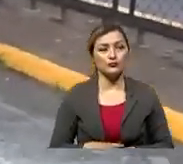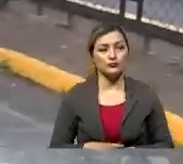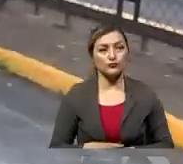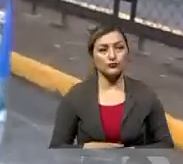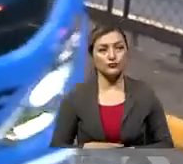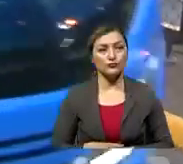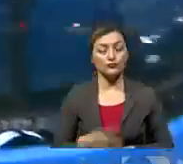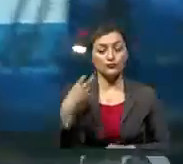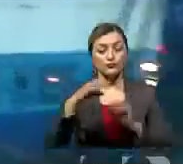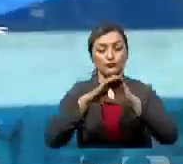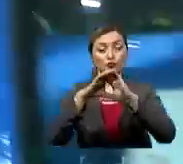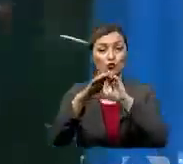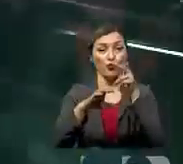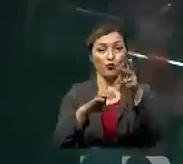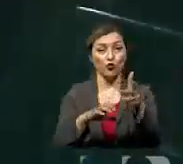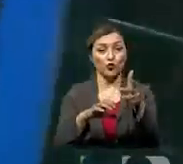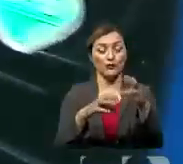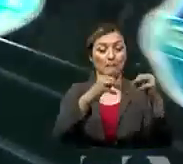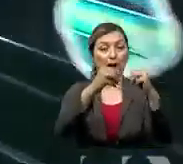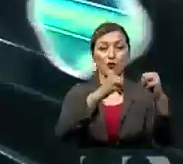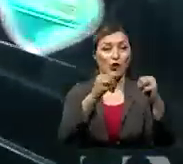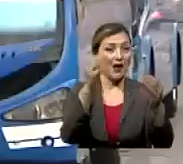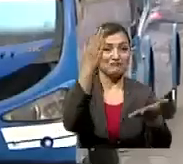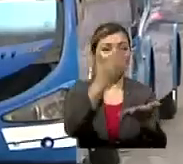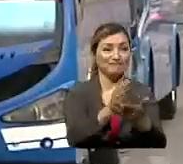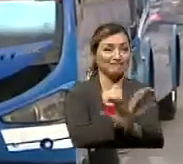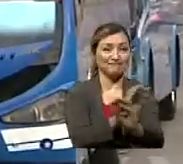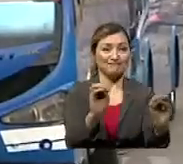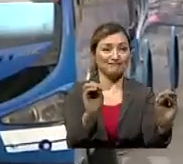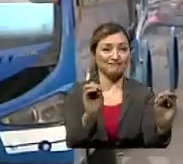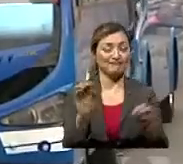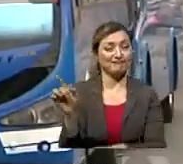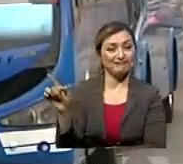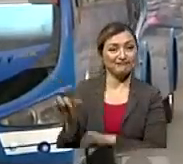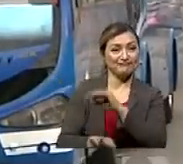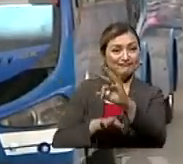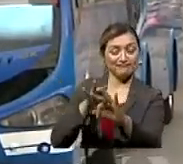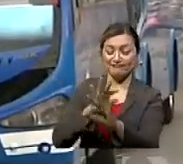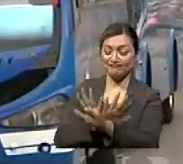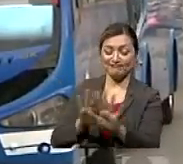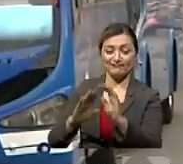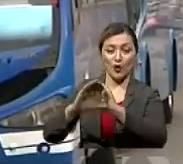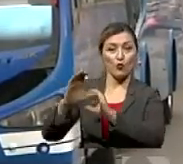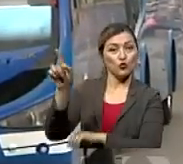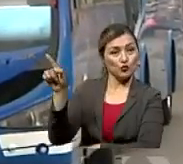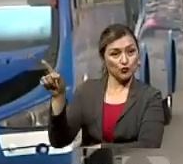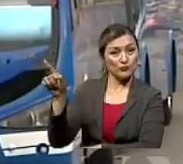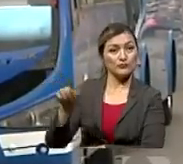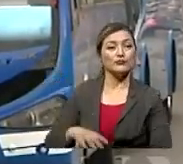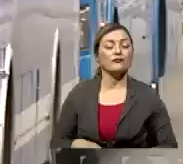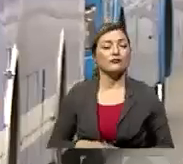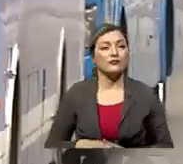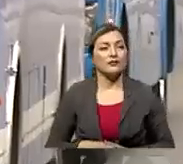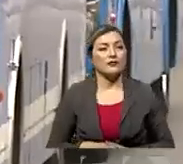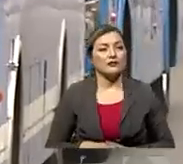Buses convencionales empezaron a circular y a llevar pasajeros en el Corredor Central Norte en reemplazo de los articulados que están fuera de funcionamiento